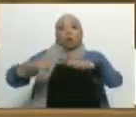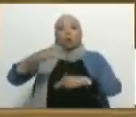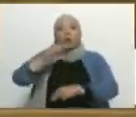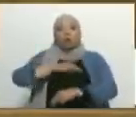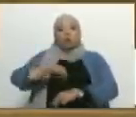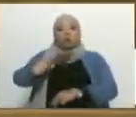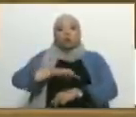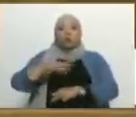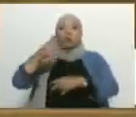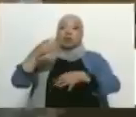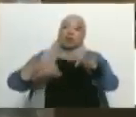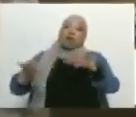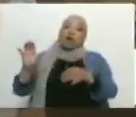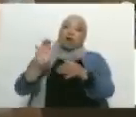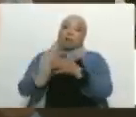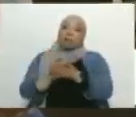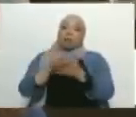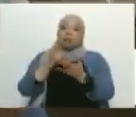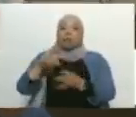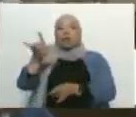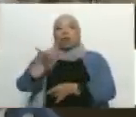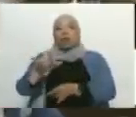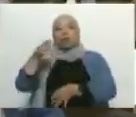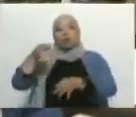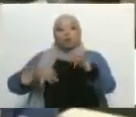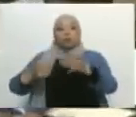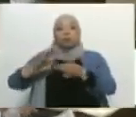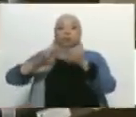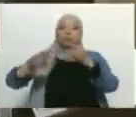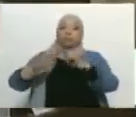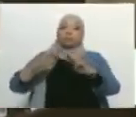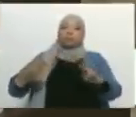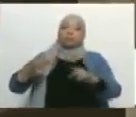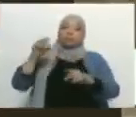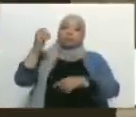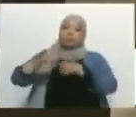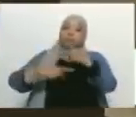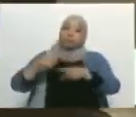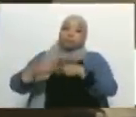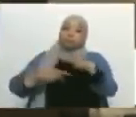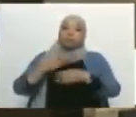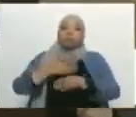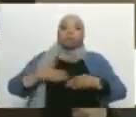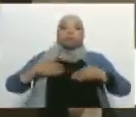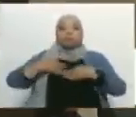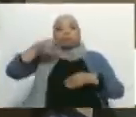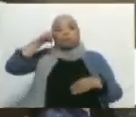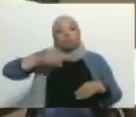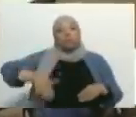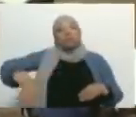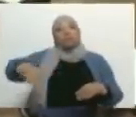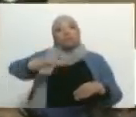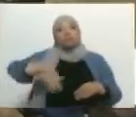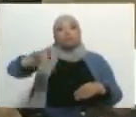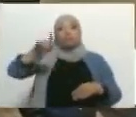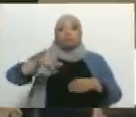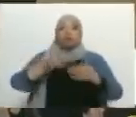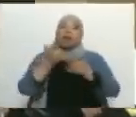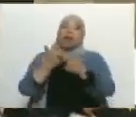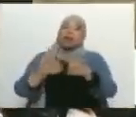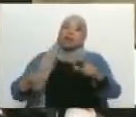una sociedad amante de la justicia, de la paz, de la prosperidad y del bienestar del pueblo, así como el